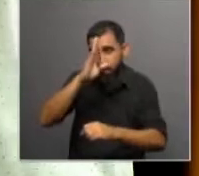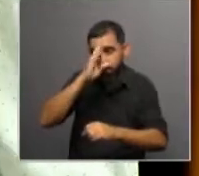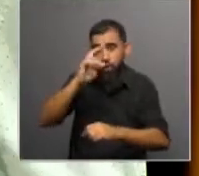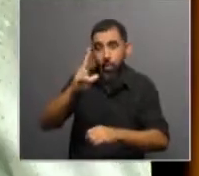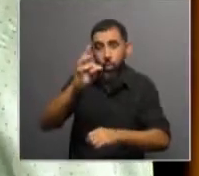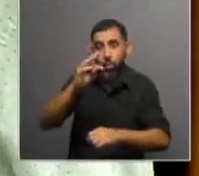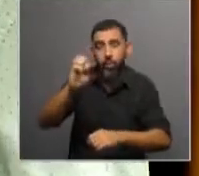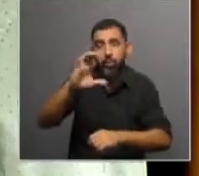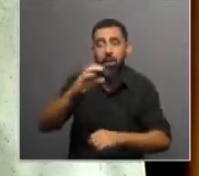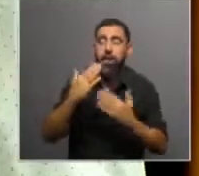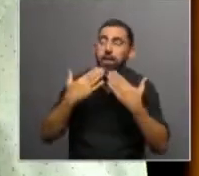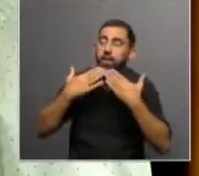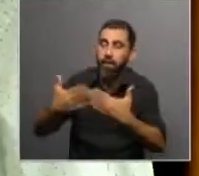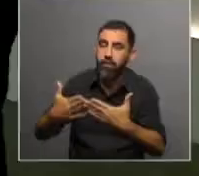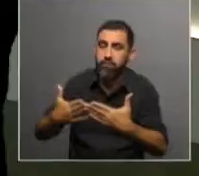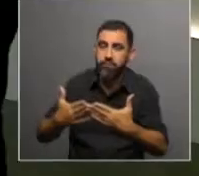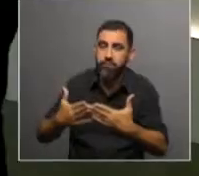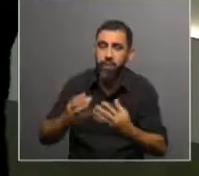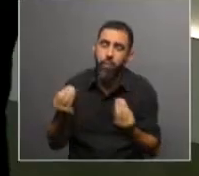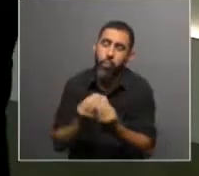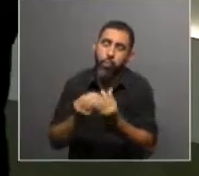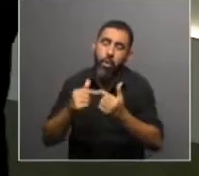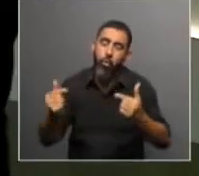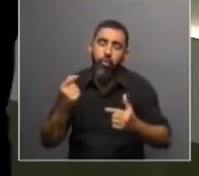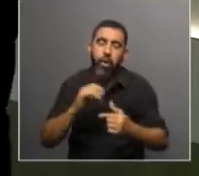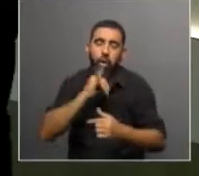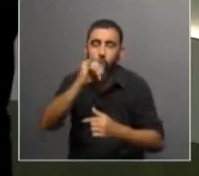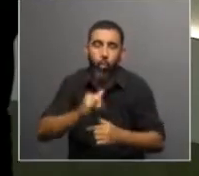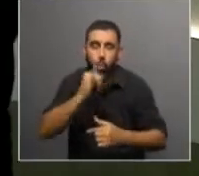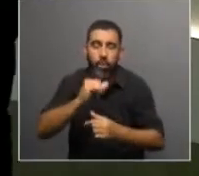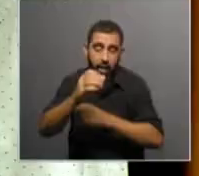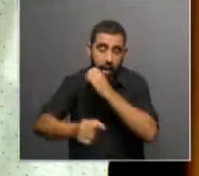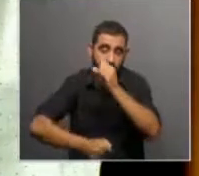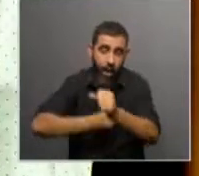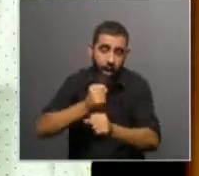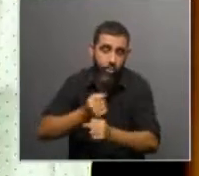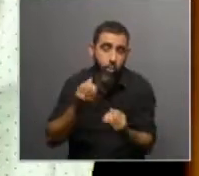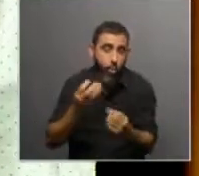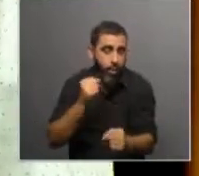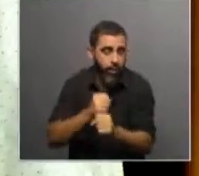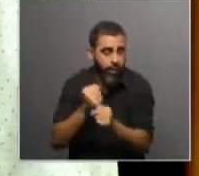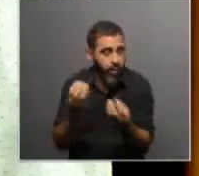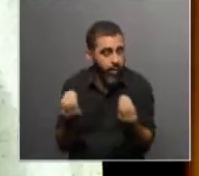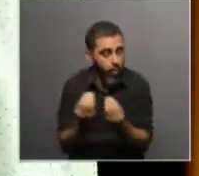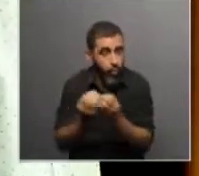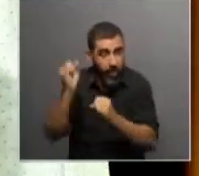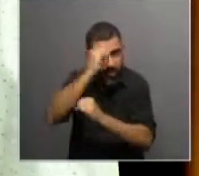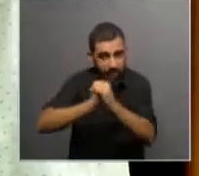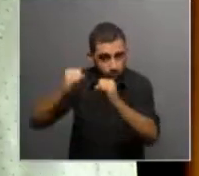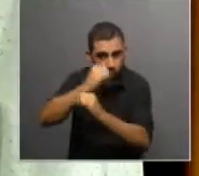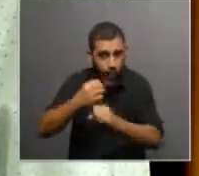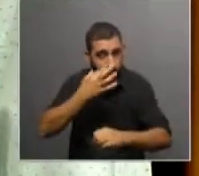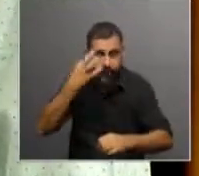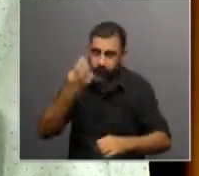UTEC, muchísimas gracias. Tenemos un montón de cosas para ir contando de UTEC a lo largo del año porque están trabajando como locos y con tecnologías que